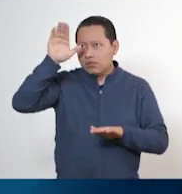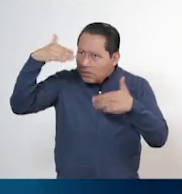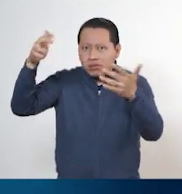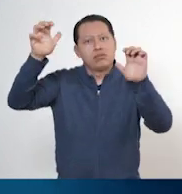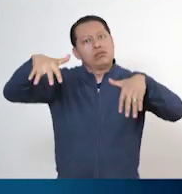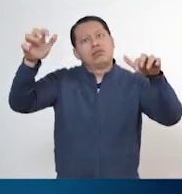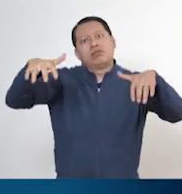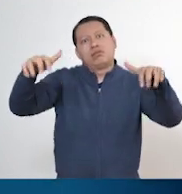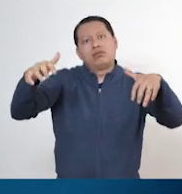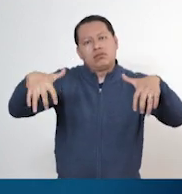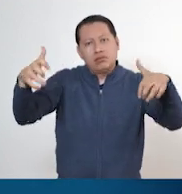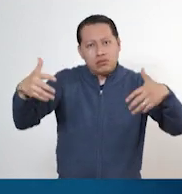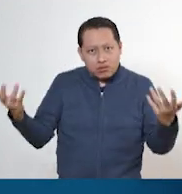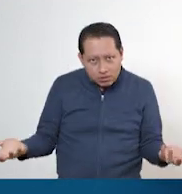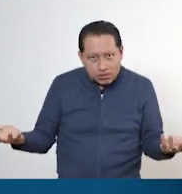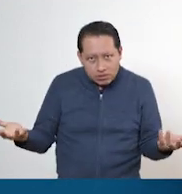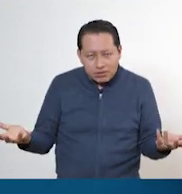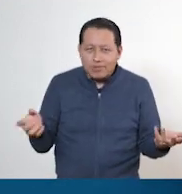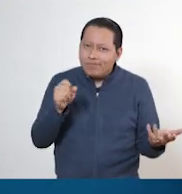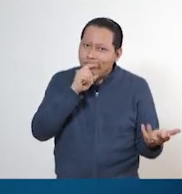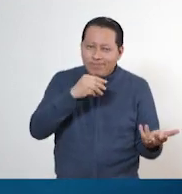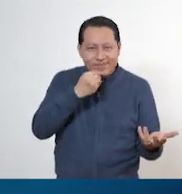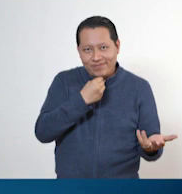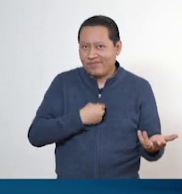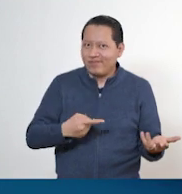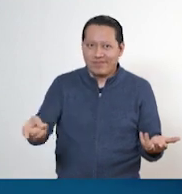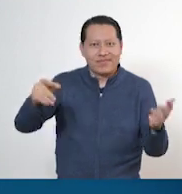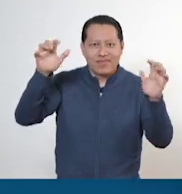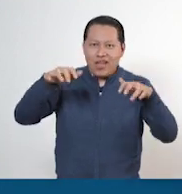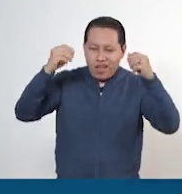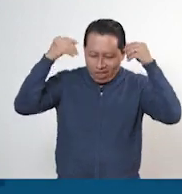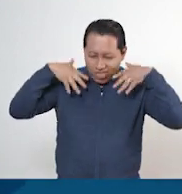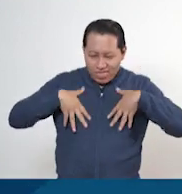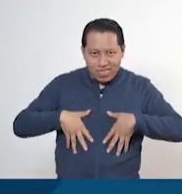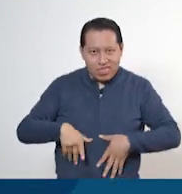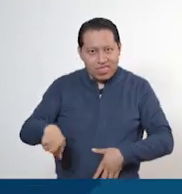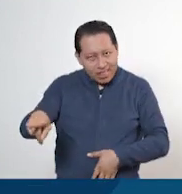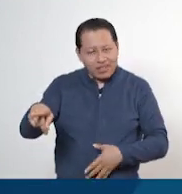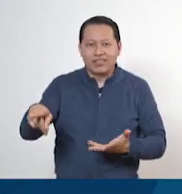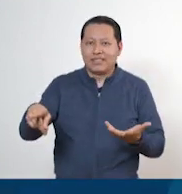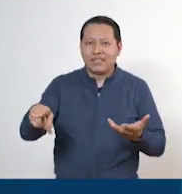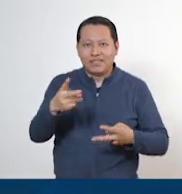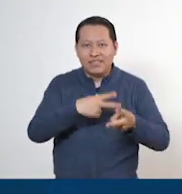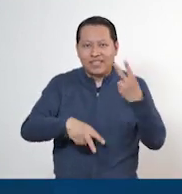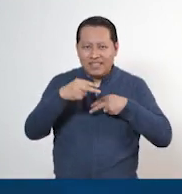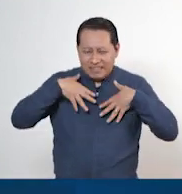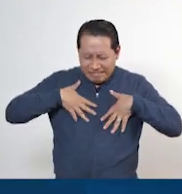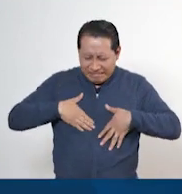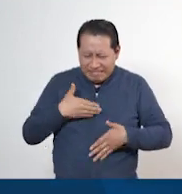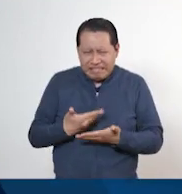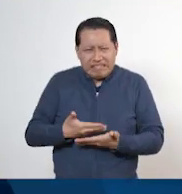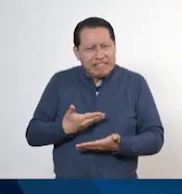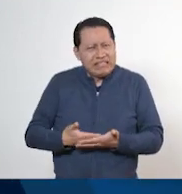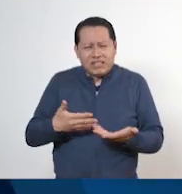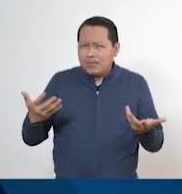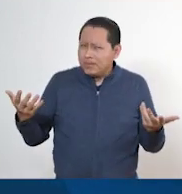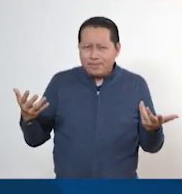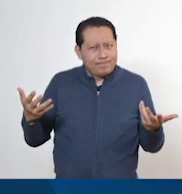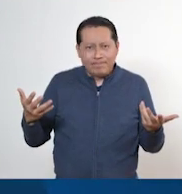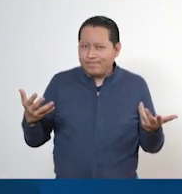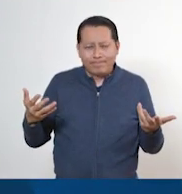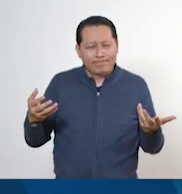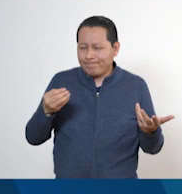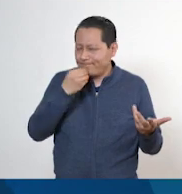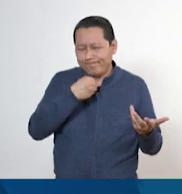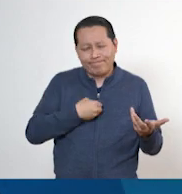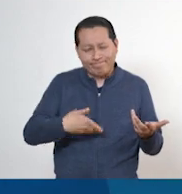lloviendo, Cupertino. Ya se mojó este chamaco. Libre, pero empapado. Me lo van a regresar hecho una